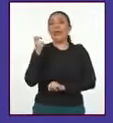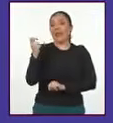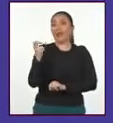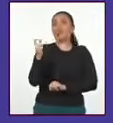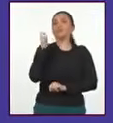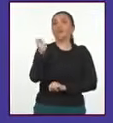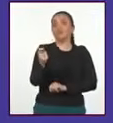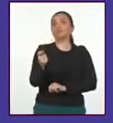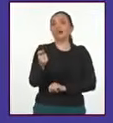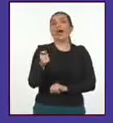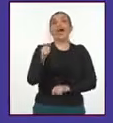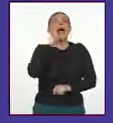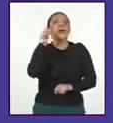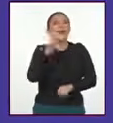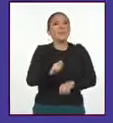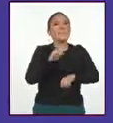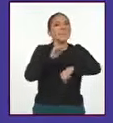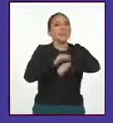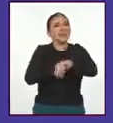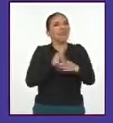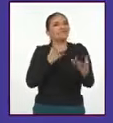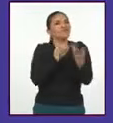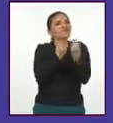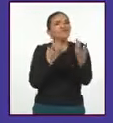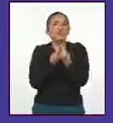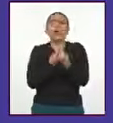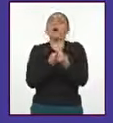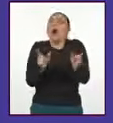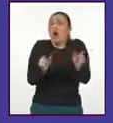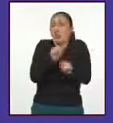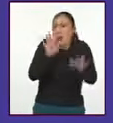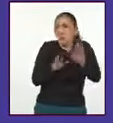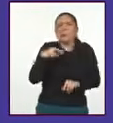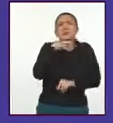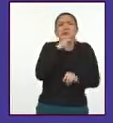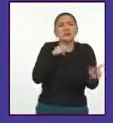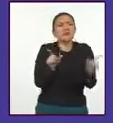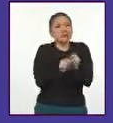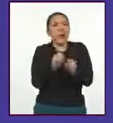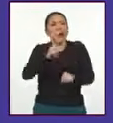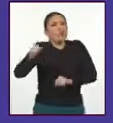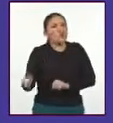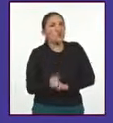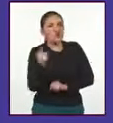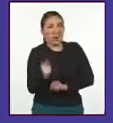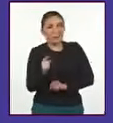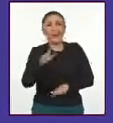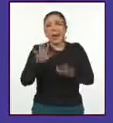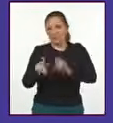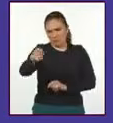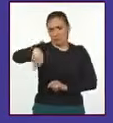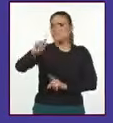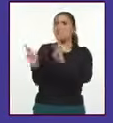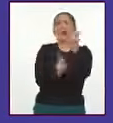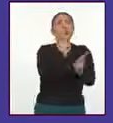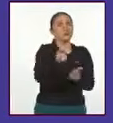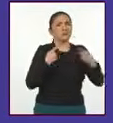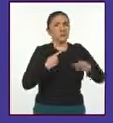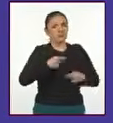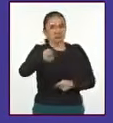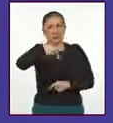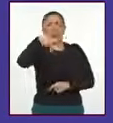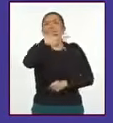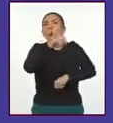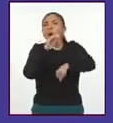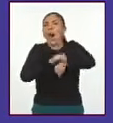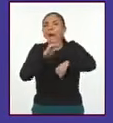son las amistades, ya sean breves o duraderas. A muchos de quienes nos acompañan podríamos preguntarles, tus